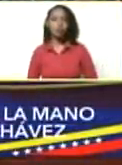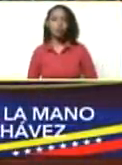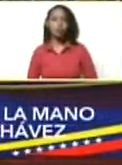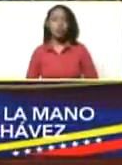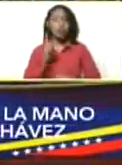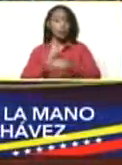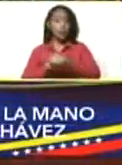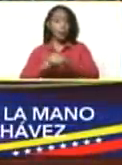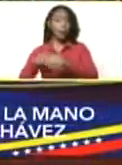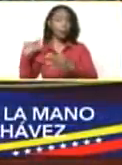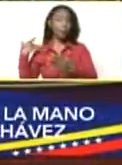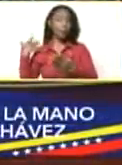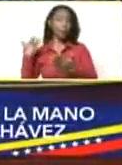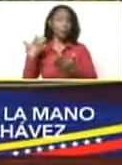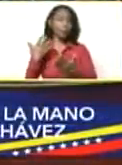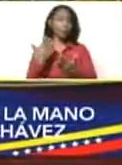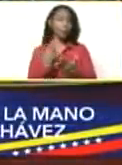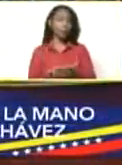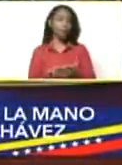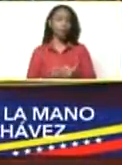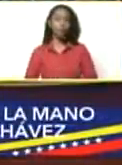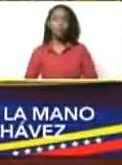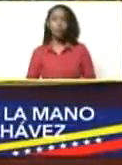Tiempo pasa.